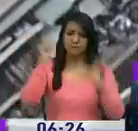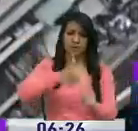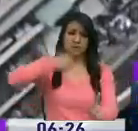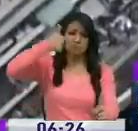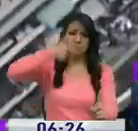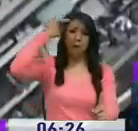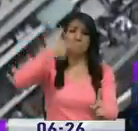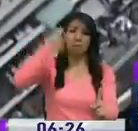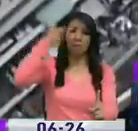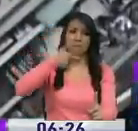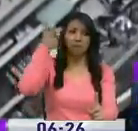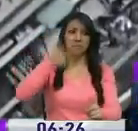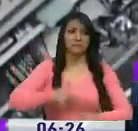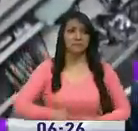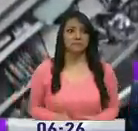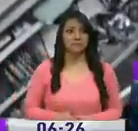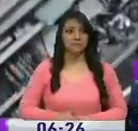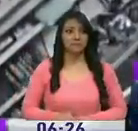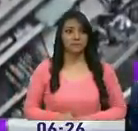varios